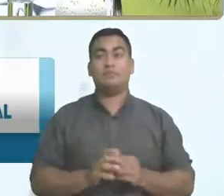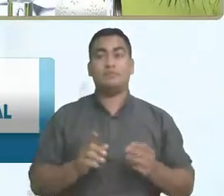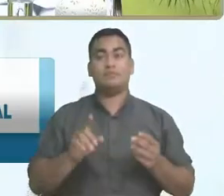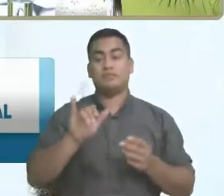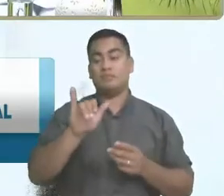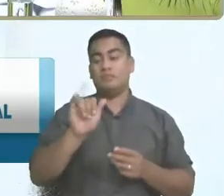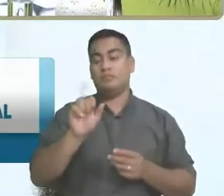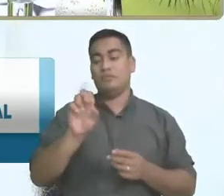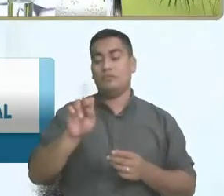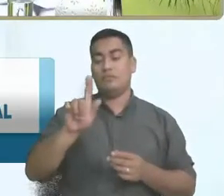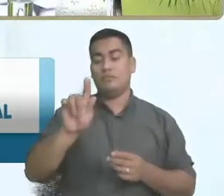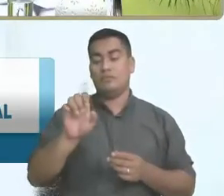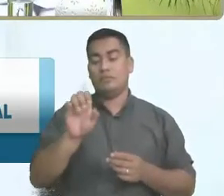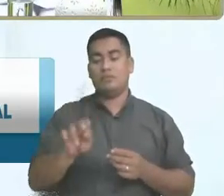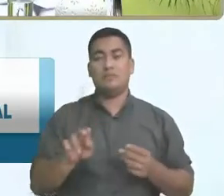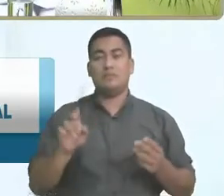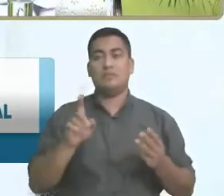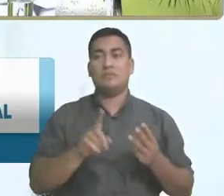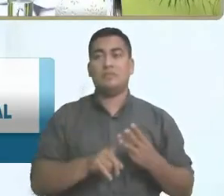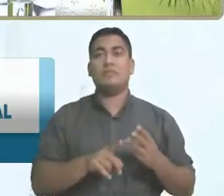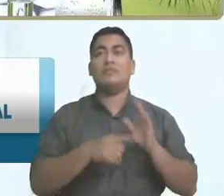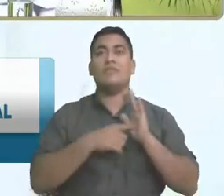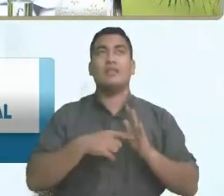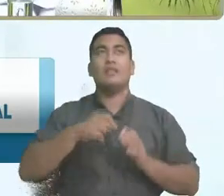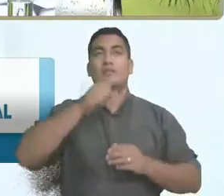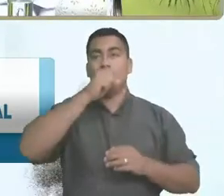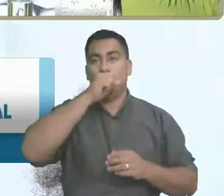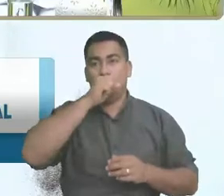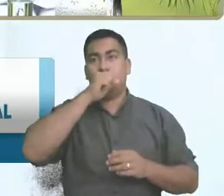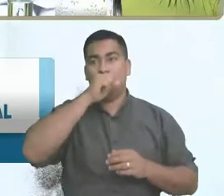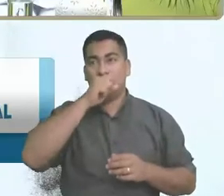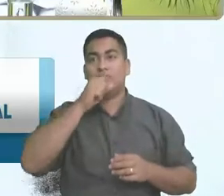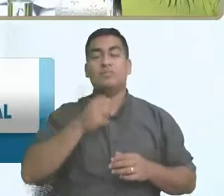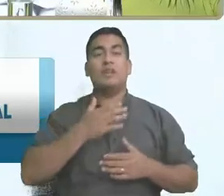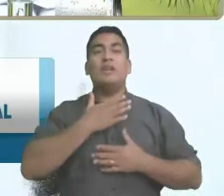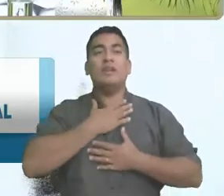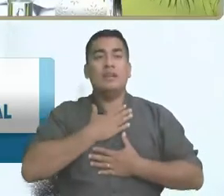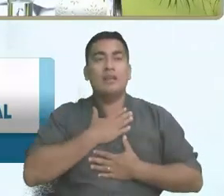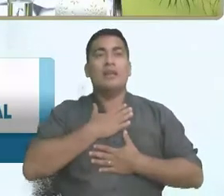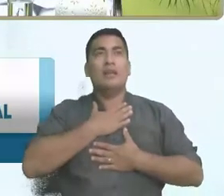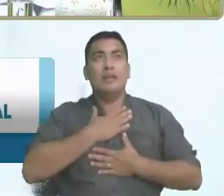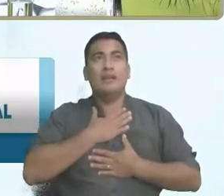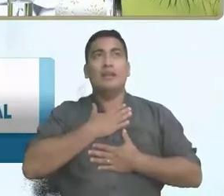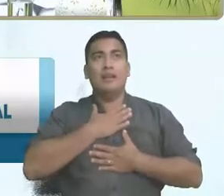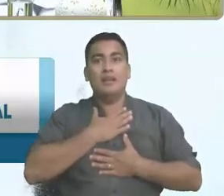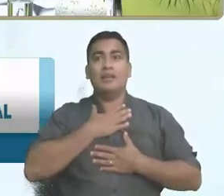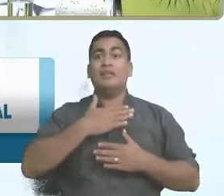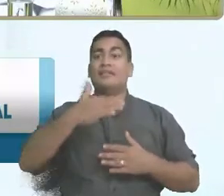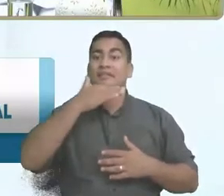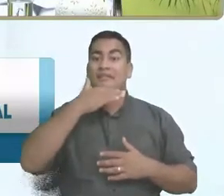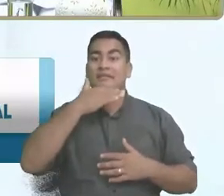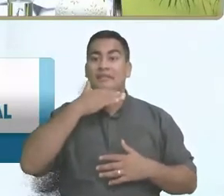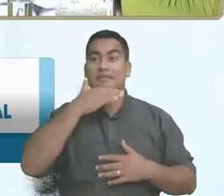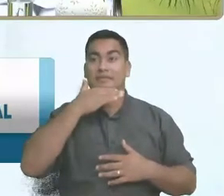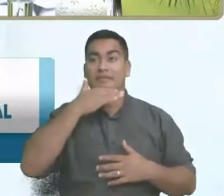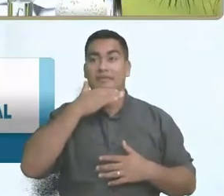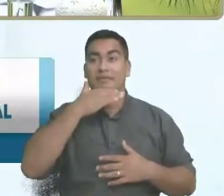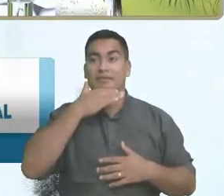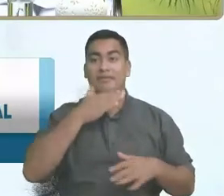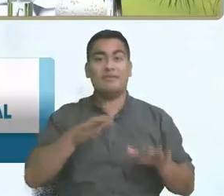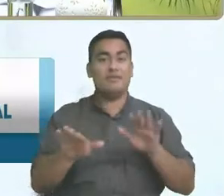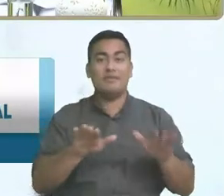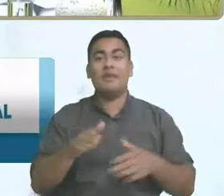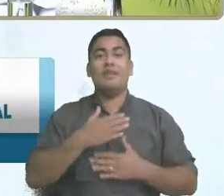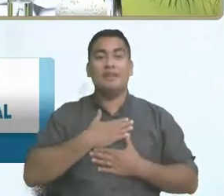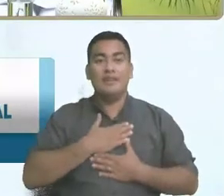yantén es muy bueno. Si tenemos tos y las personas no pueden respirar, que muchas veces lo están confundiendo los síntomas con otro tipo